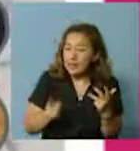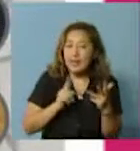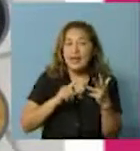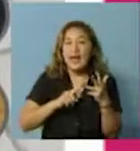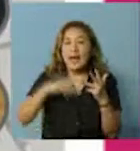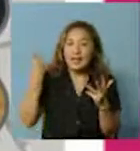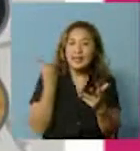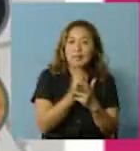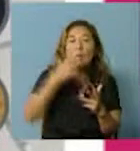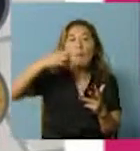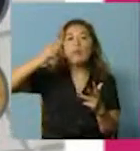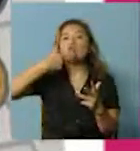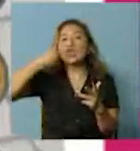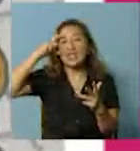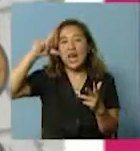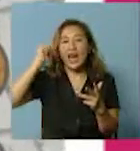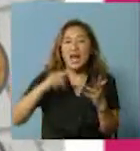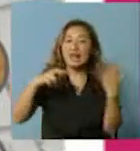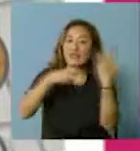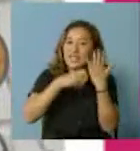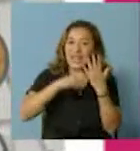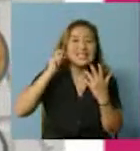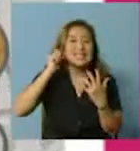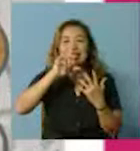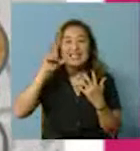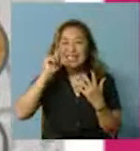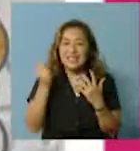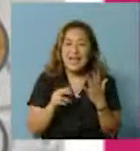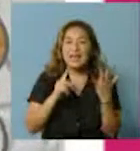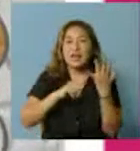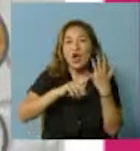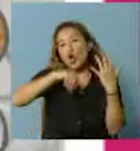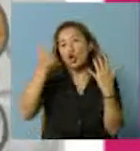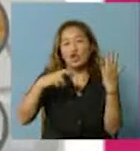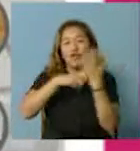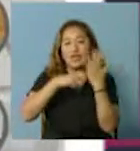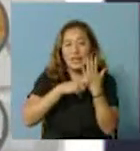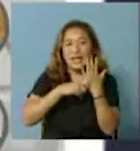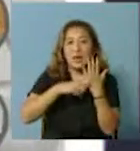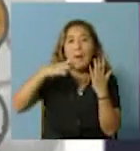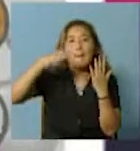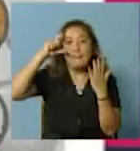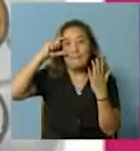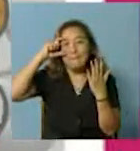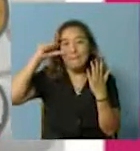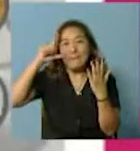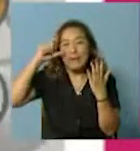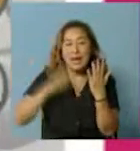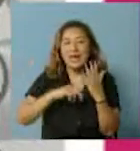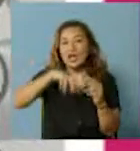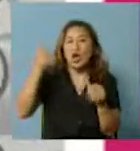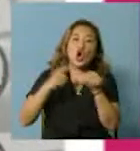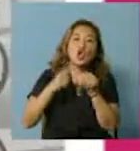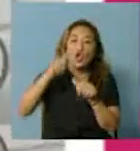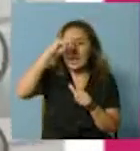titular de pro celac el fiscal mario villar al fiscal raúl pleé al síndico general de la